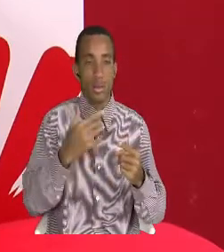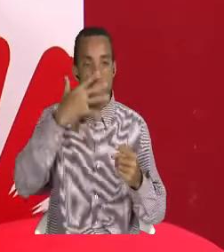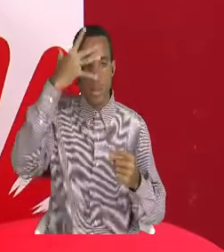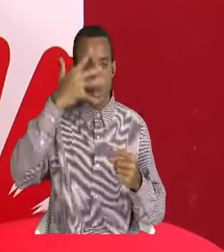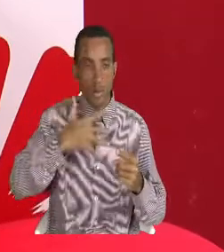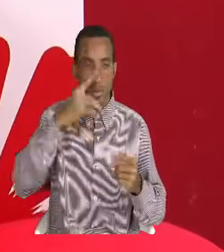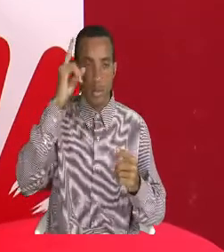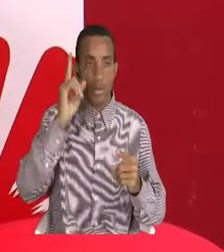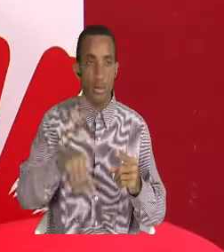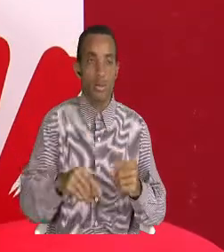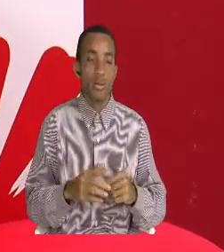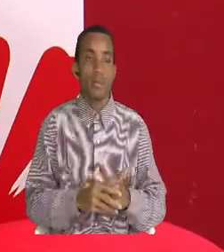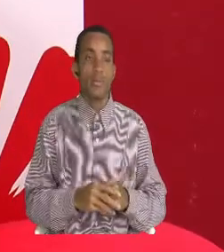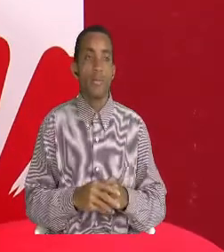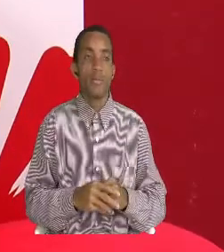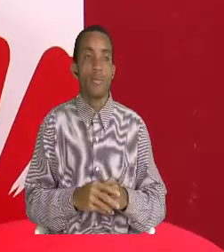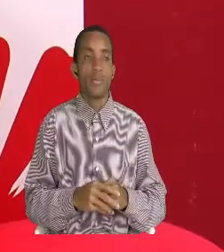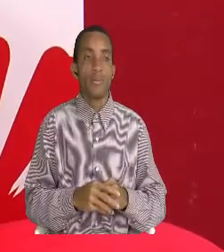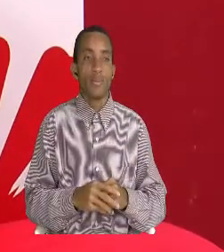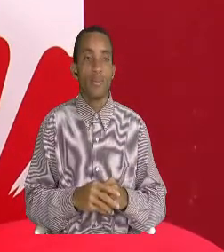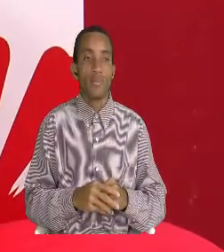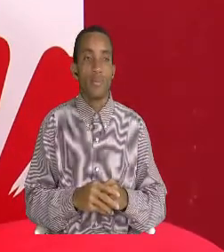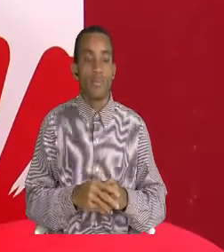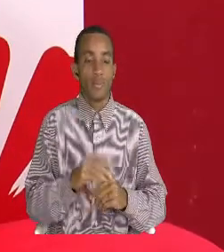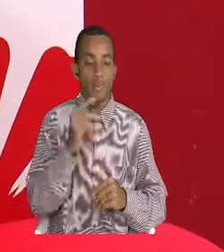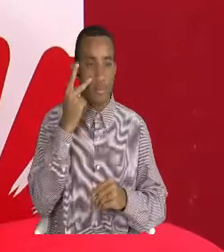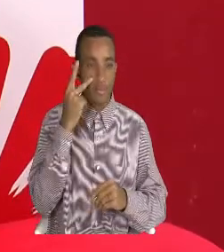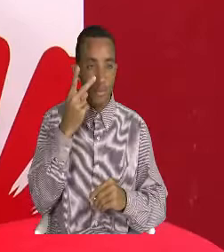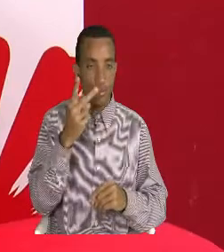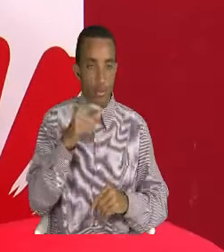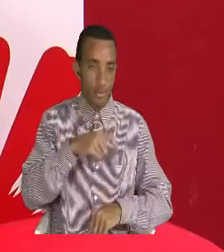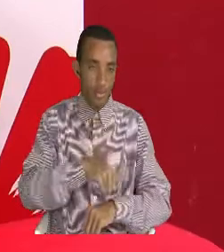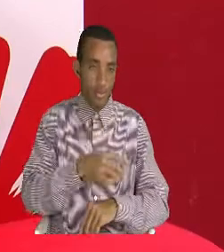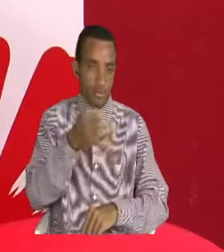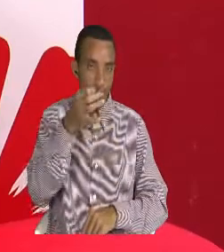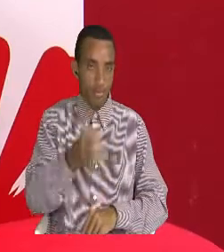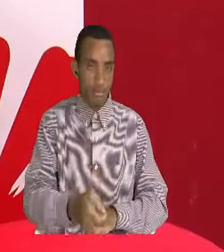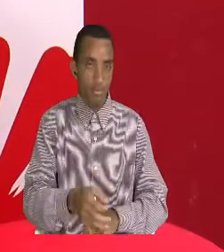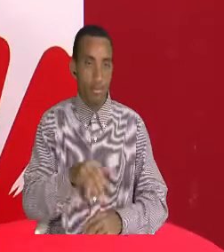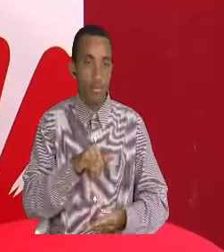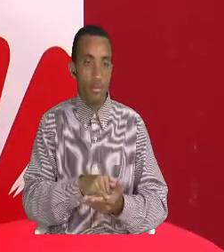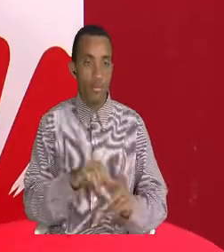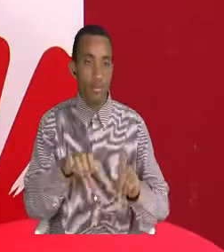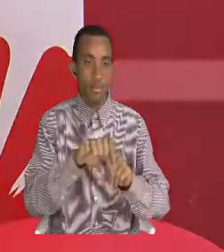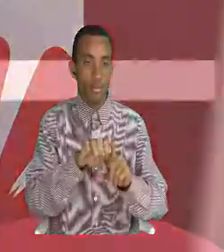también, en Casa TV. Nos vemos mañana a la misma hora aquí en Enlace.